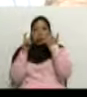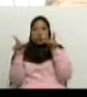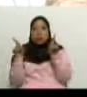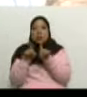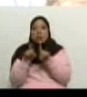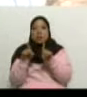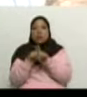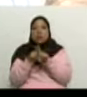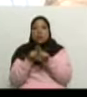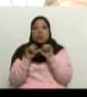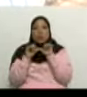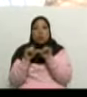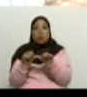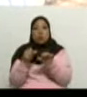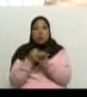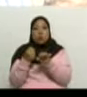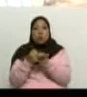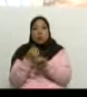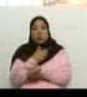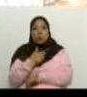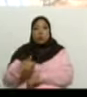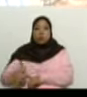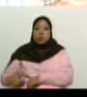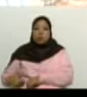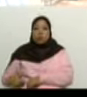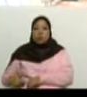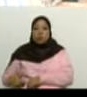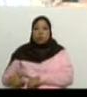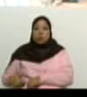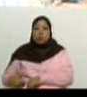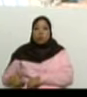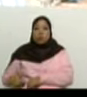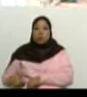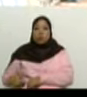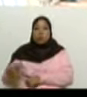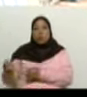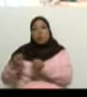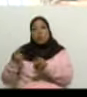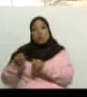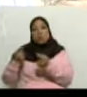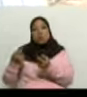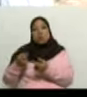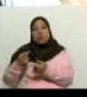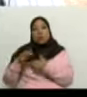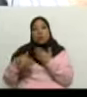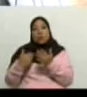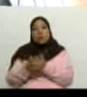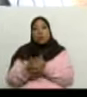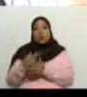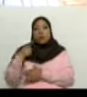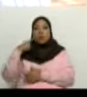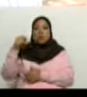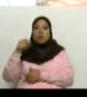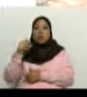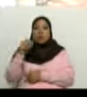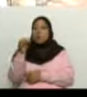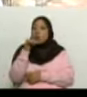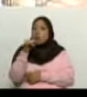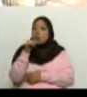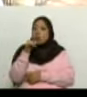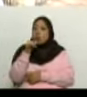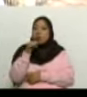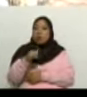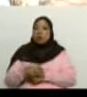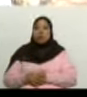es la continuidad, ¿no?, de este programa que lo están transmitiendo los días lunes. Siempre lo veo porque uno se mantiene informado.